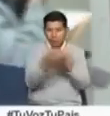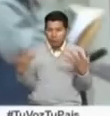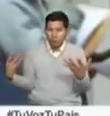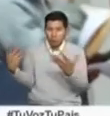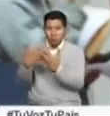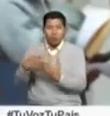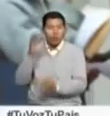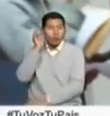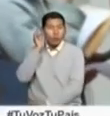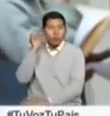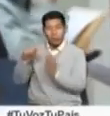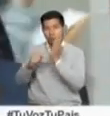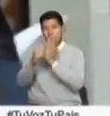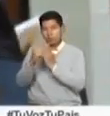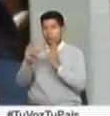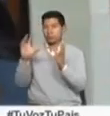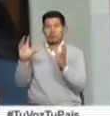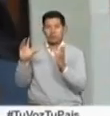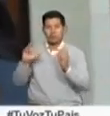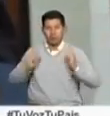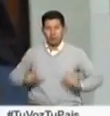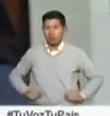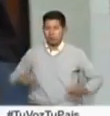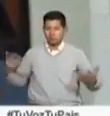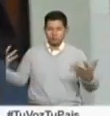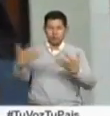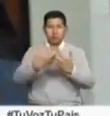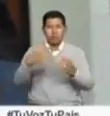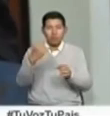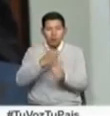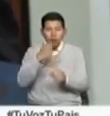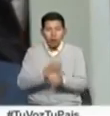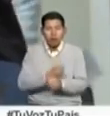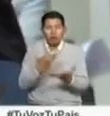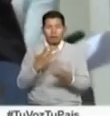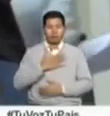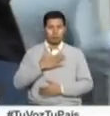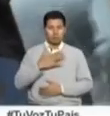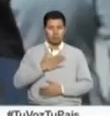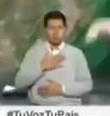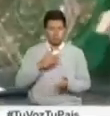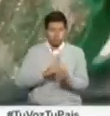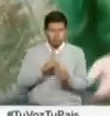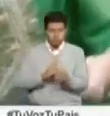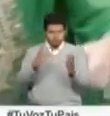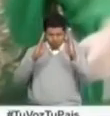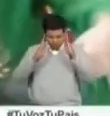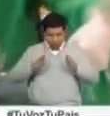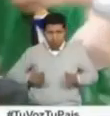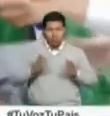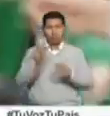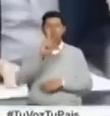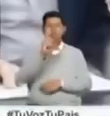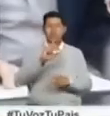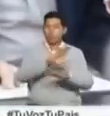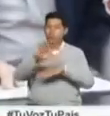Y eso es valioso, no para los médicos, no para el Ministerio de Salud, sino para el pueblo ecuatoriano. La firma de la carta de